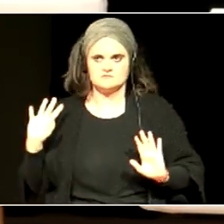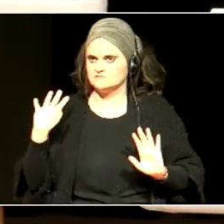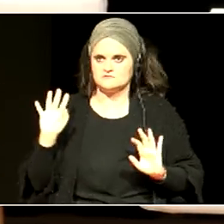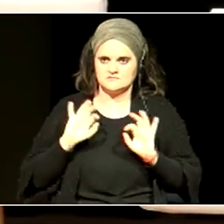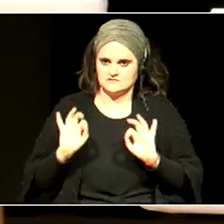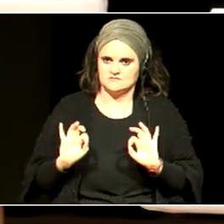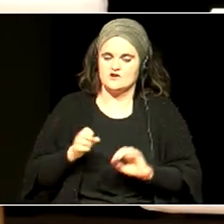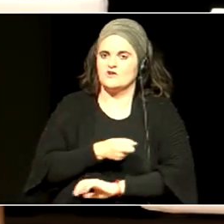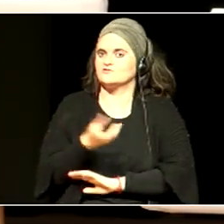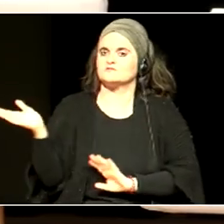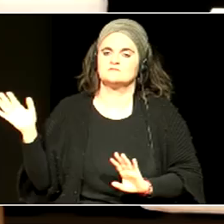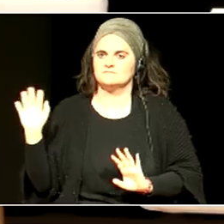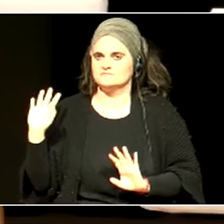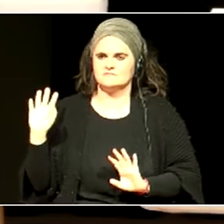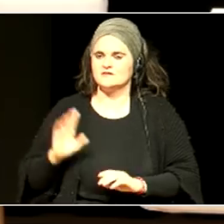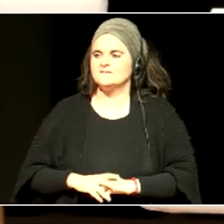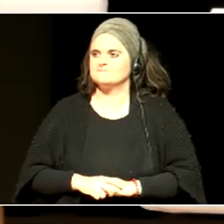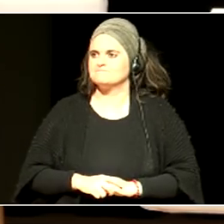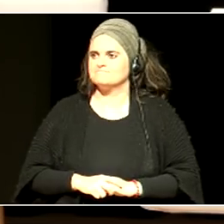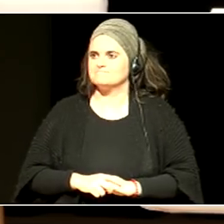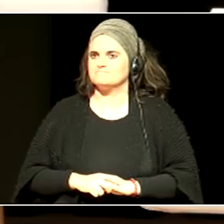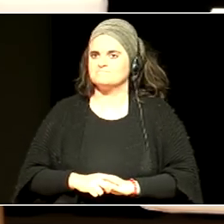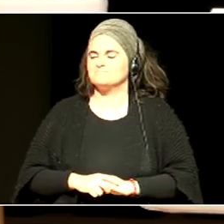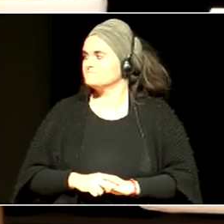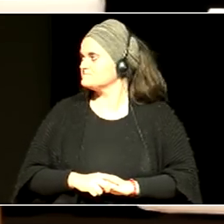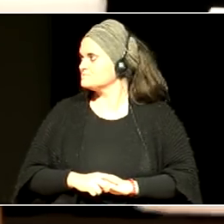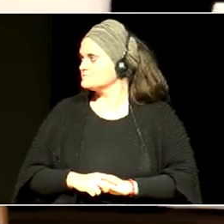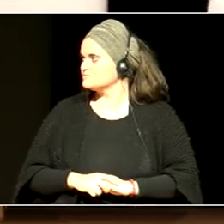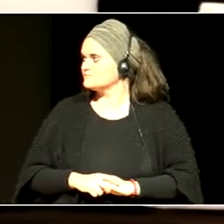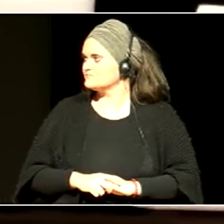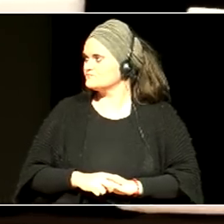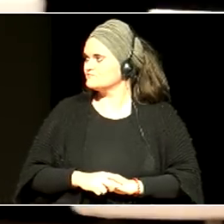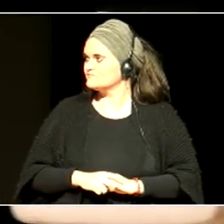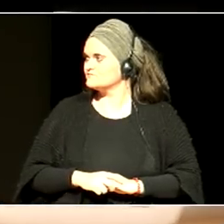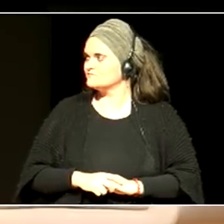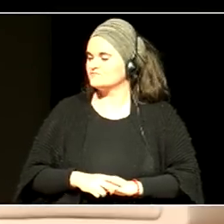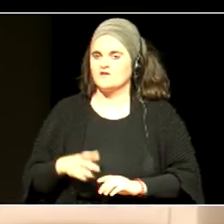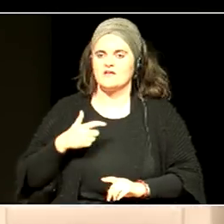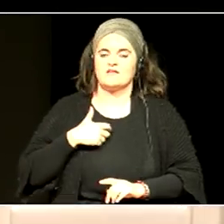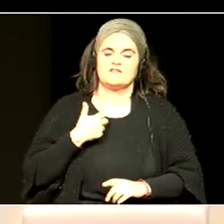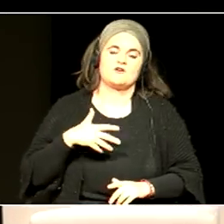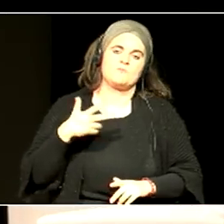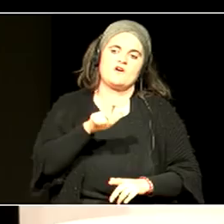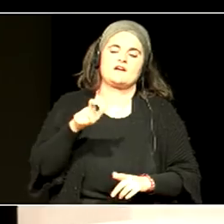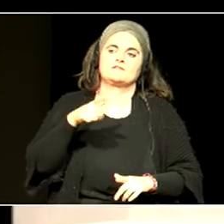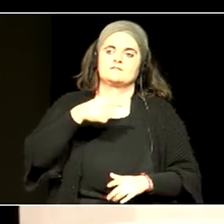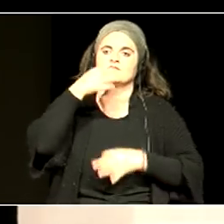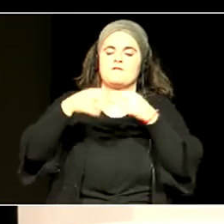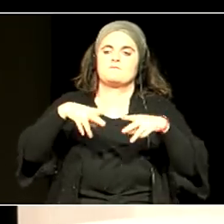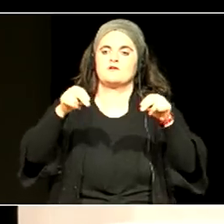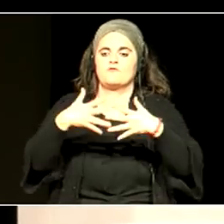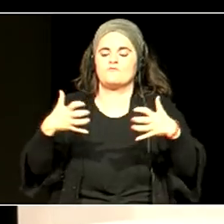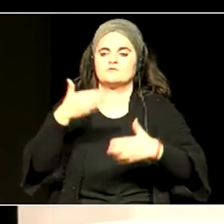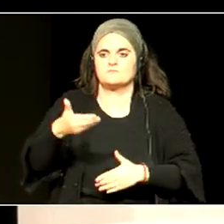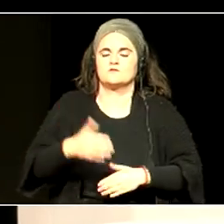at ord bueno Bueno ya porque la gente termina con frases de importantes No yo también una